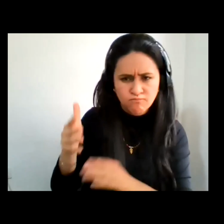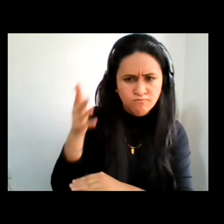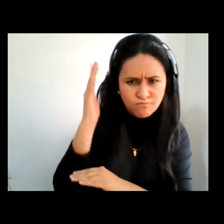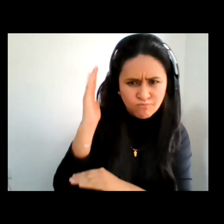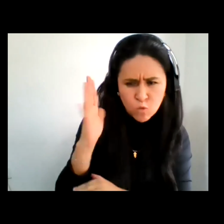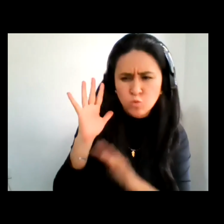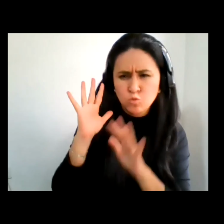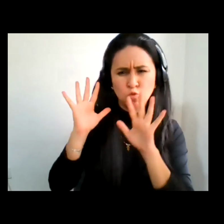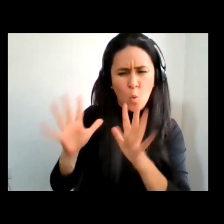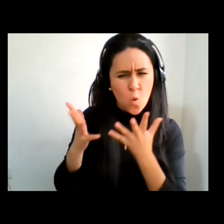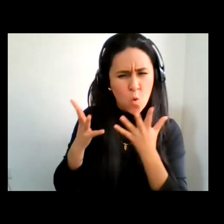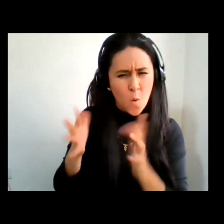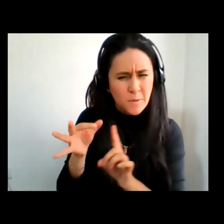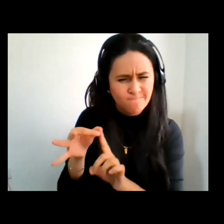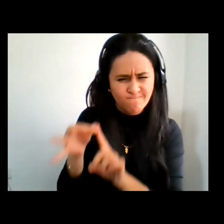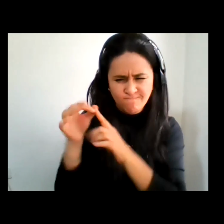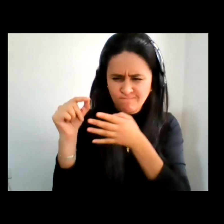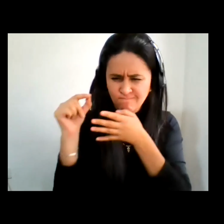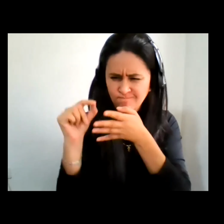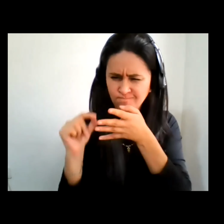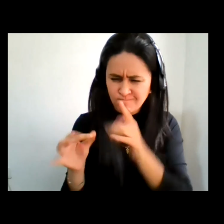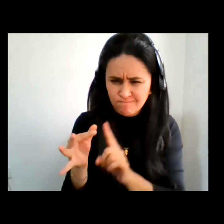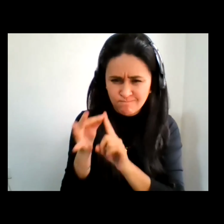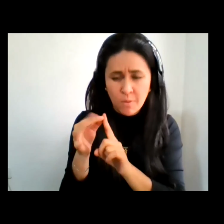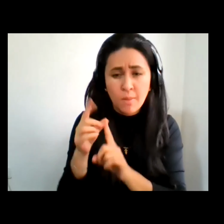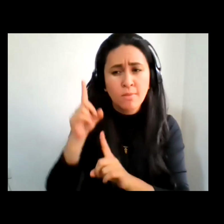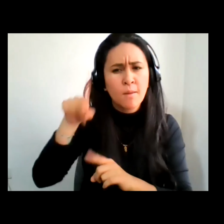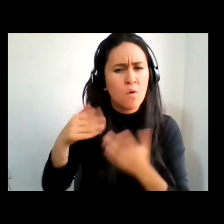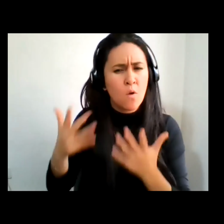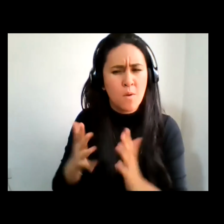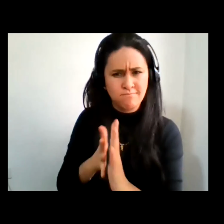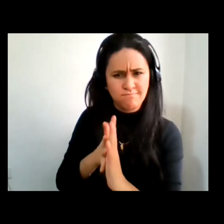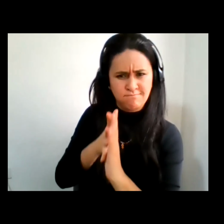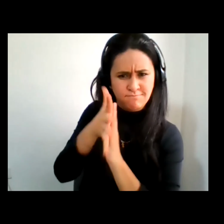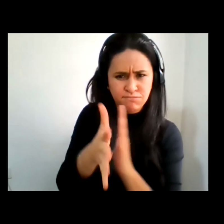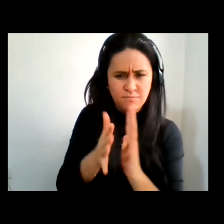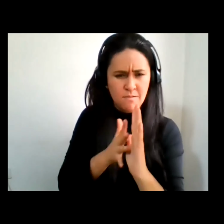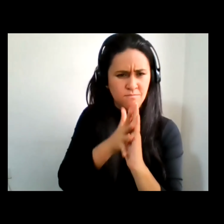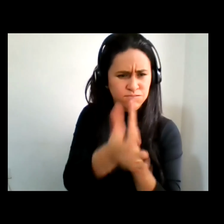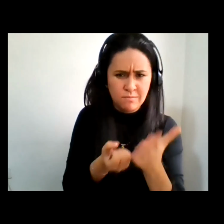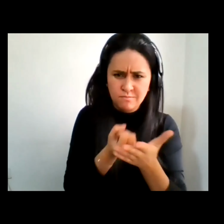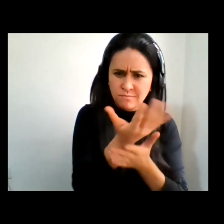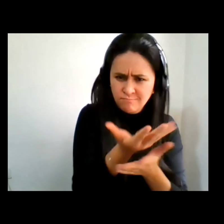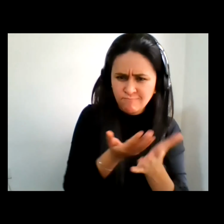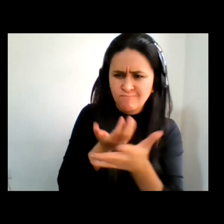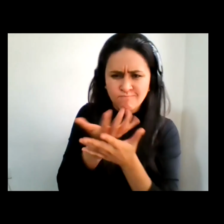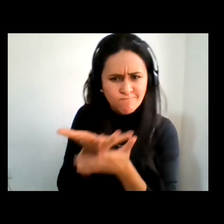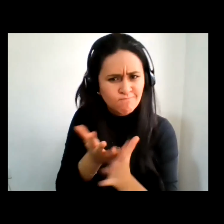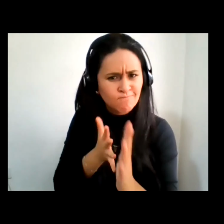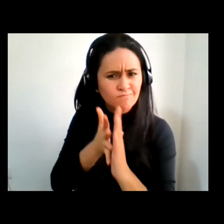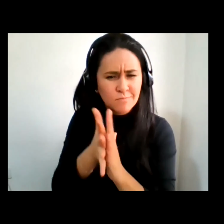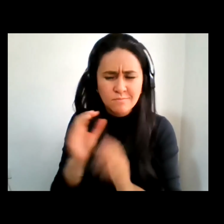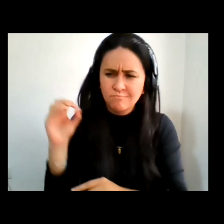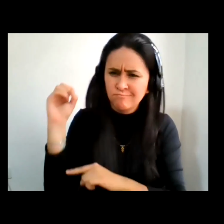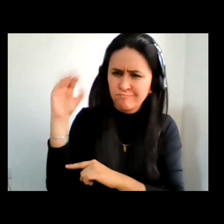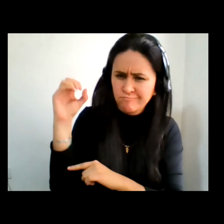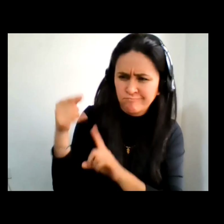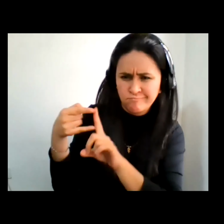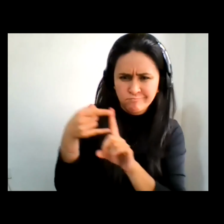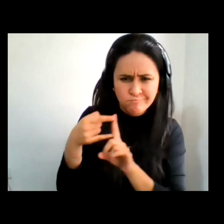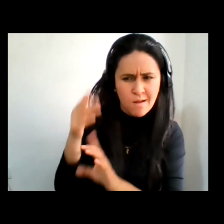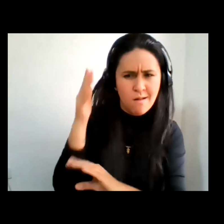funciones esenciales. El segundo, cuáles fueron los mensajes más importantes de las propias presentaciones y